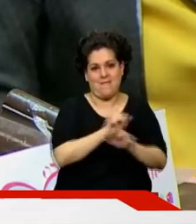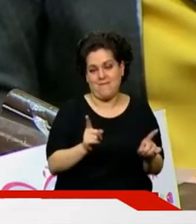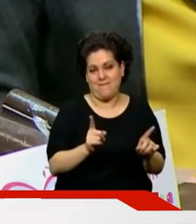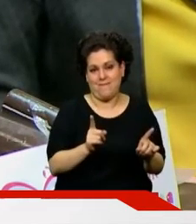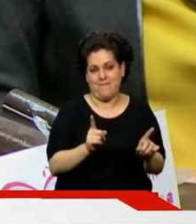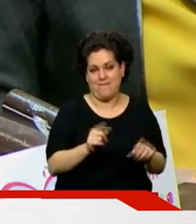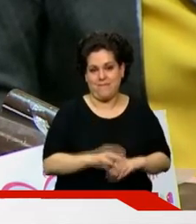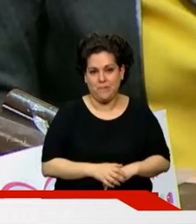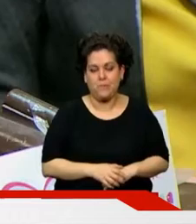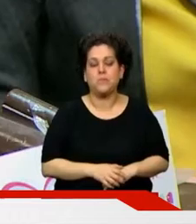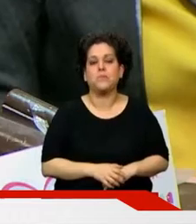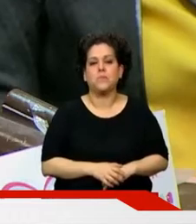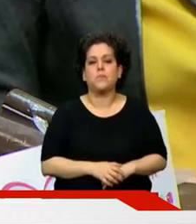Gualberto,